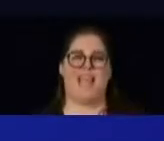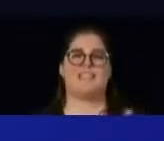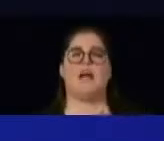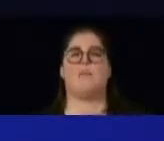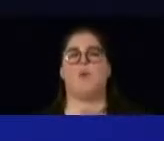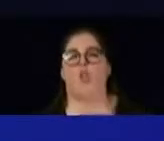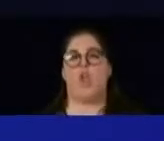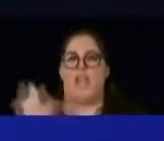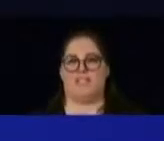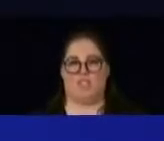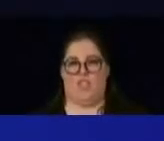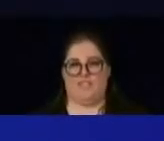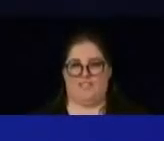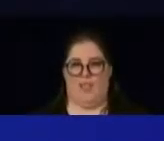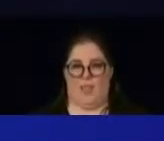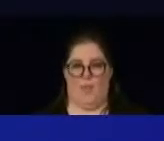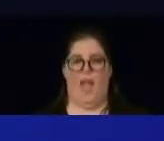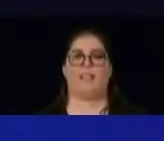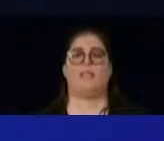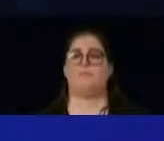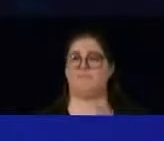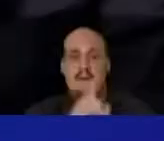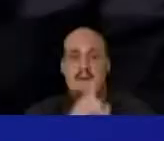mimoso de los empresarios. La escuchamos.